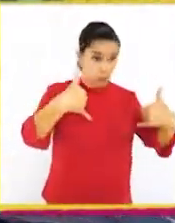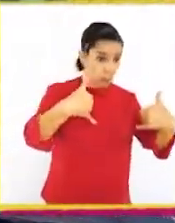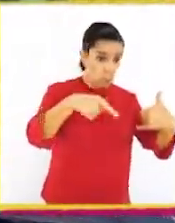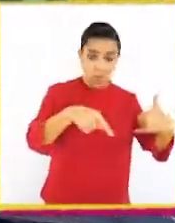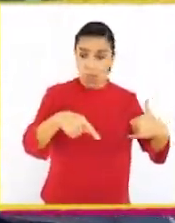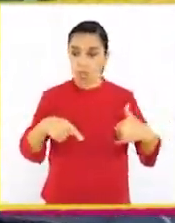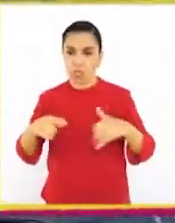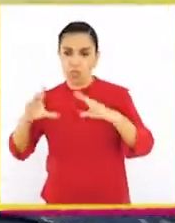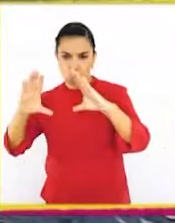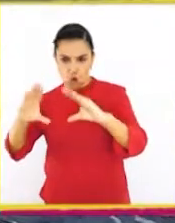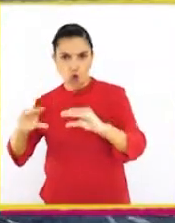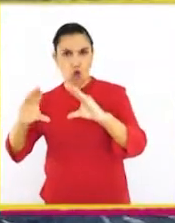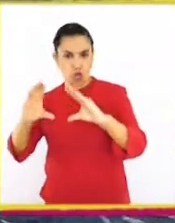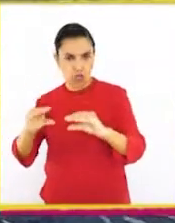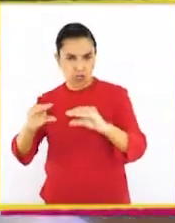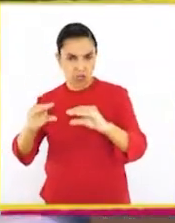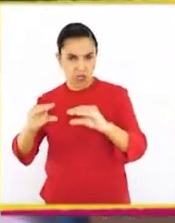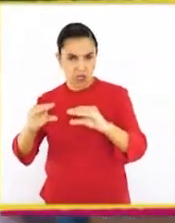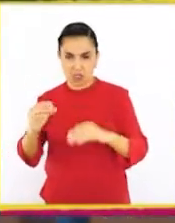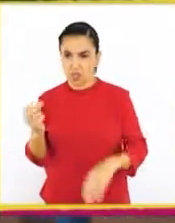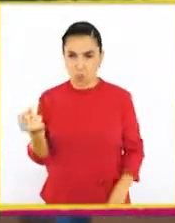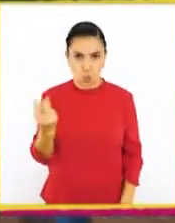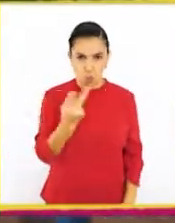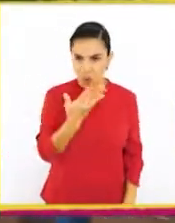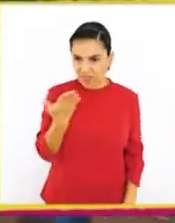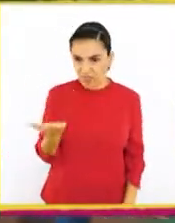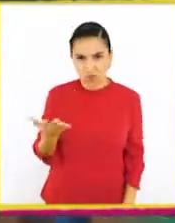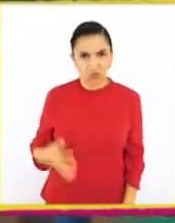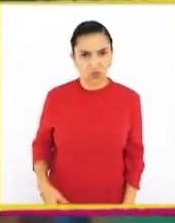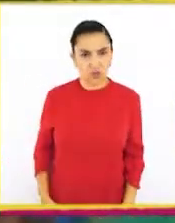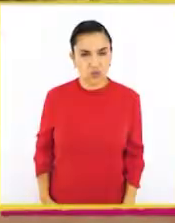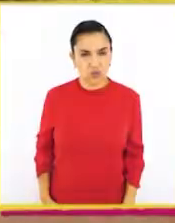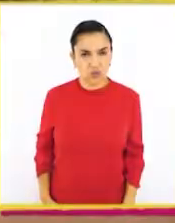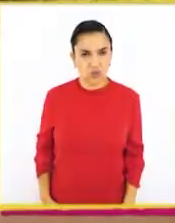y miren los cojines. ¿Cuántos hay?